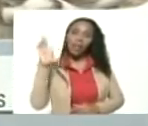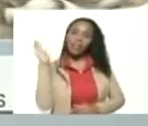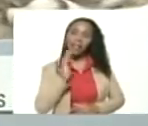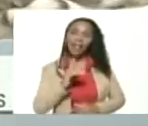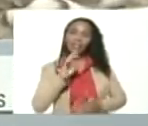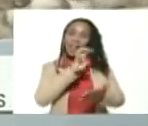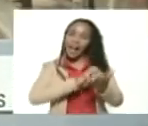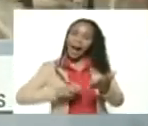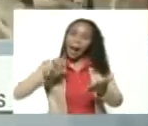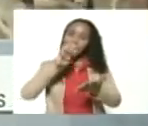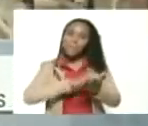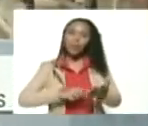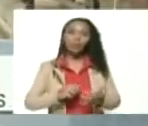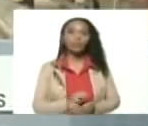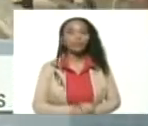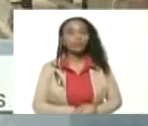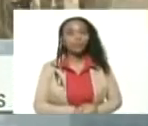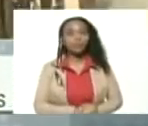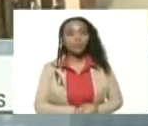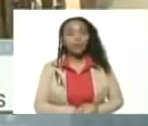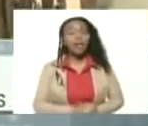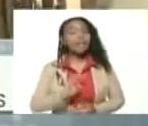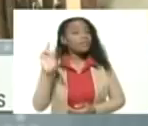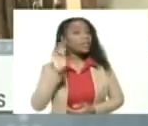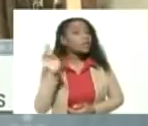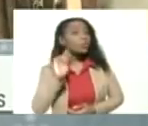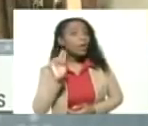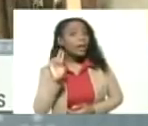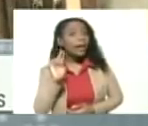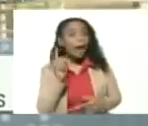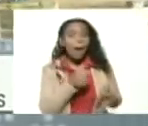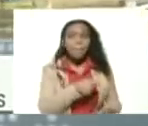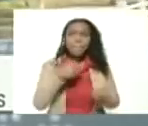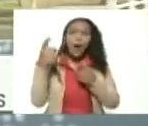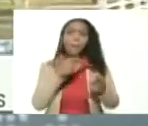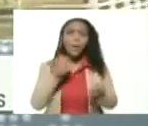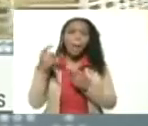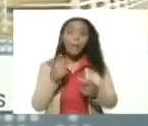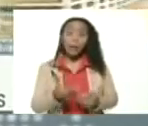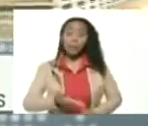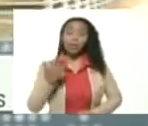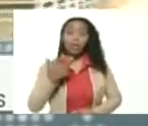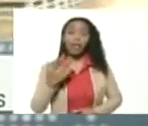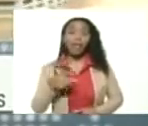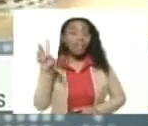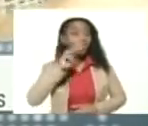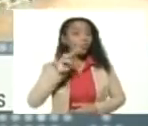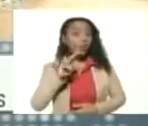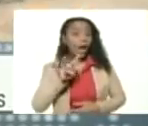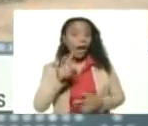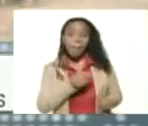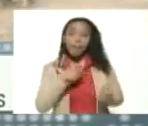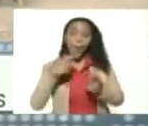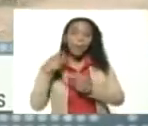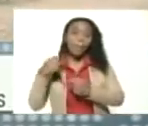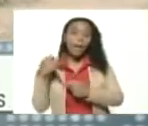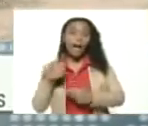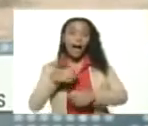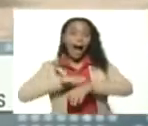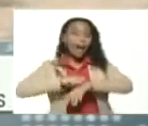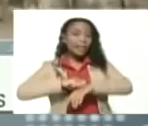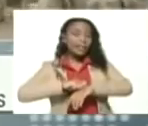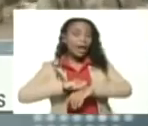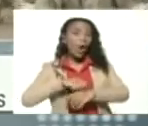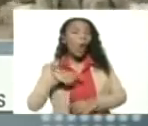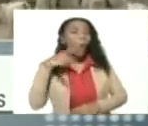del campo. Venezuela era exportadora de importante, Venezuela exportaba carne a Colombia.